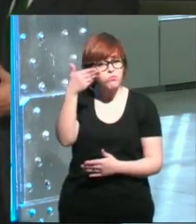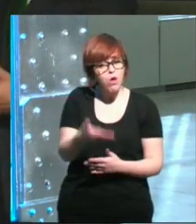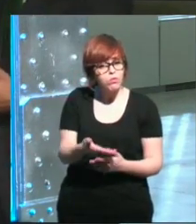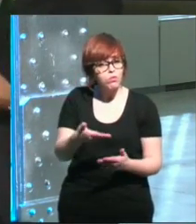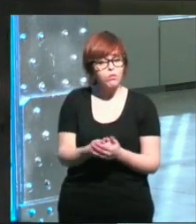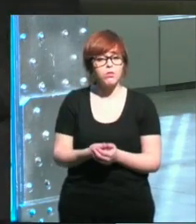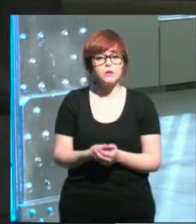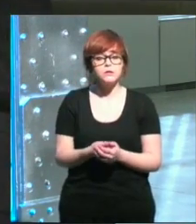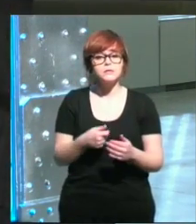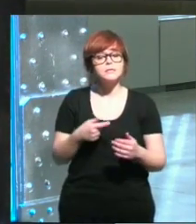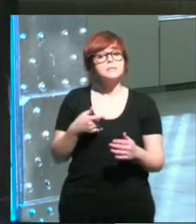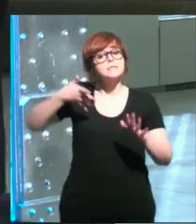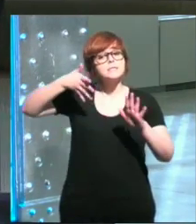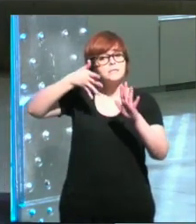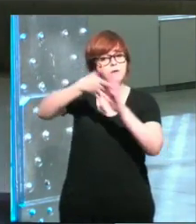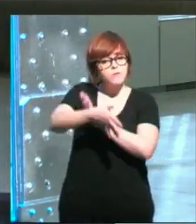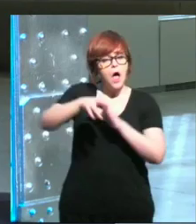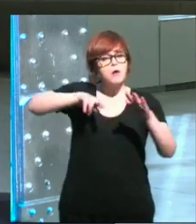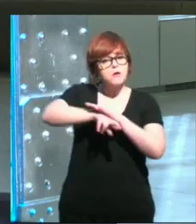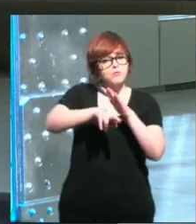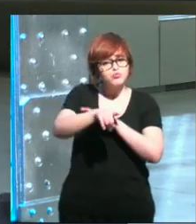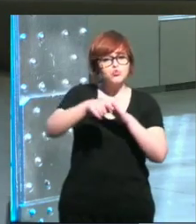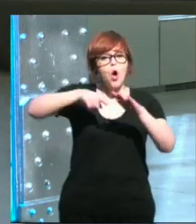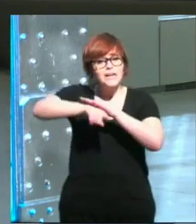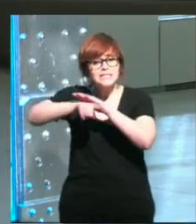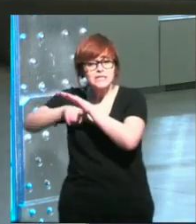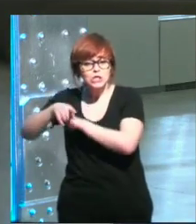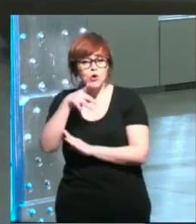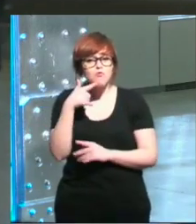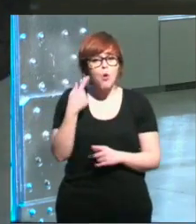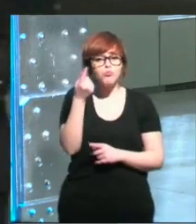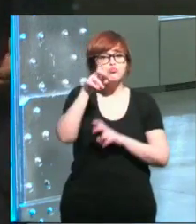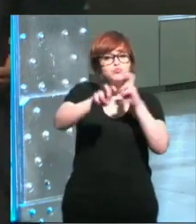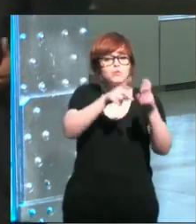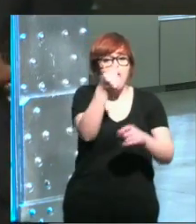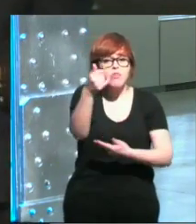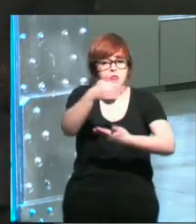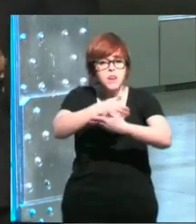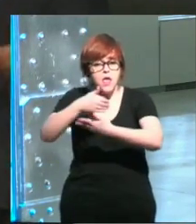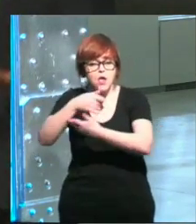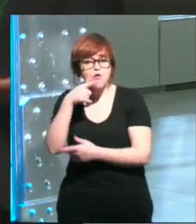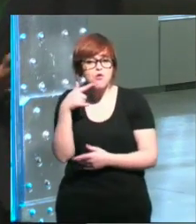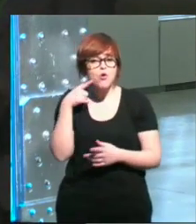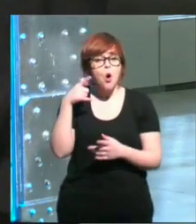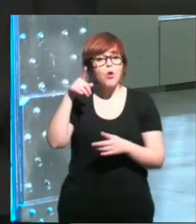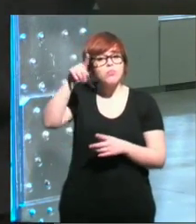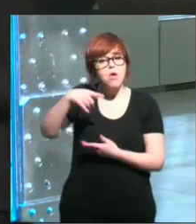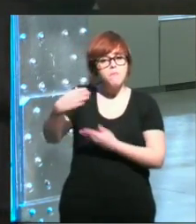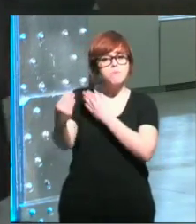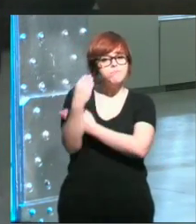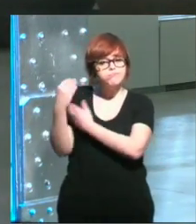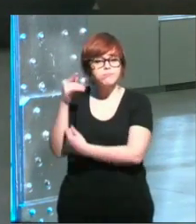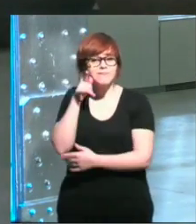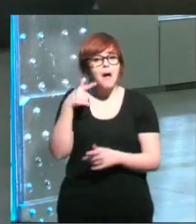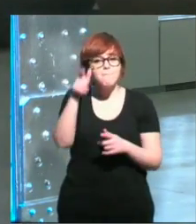gestionar recursos, buscar financiación, ingresos, significa trabajar con personal, motivarlo,